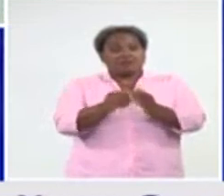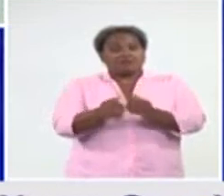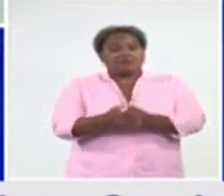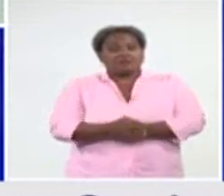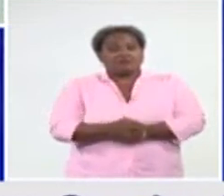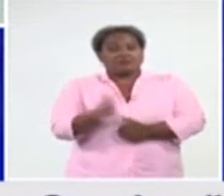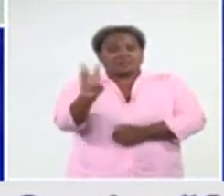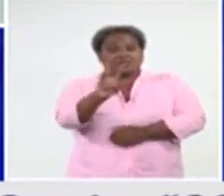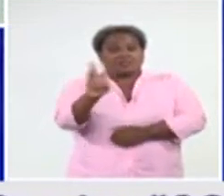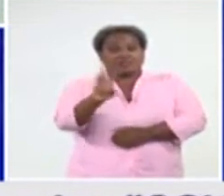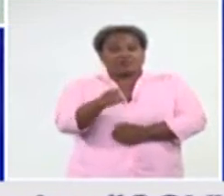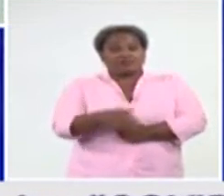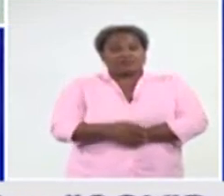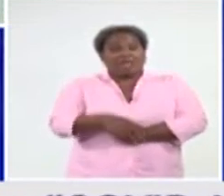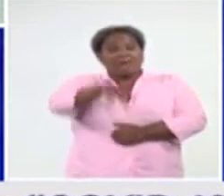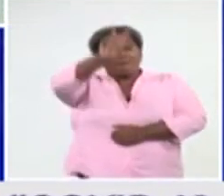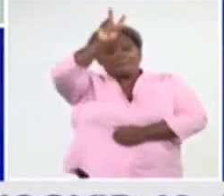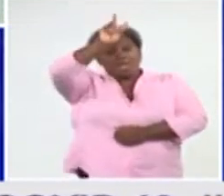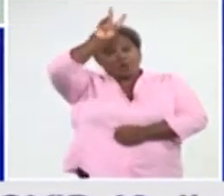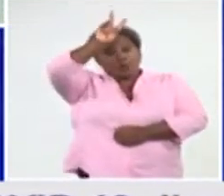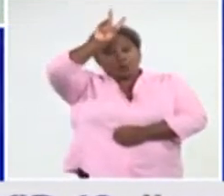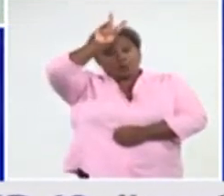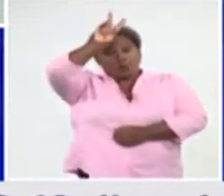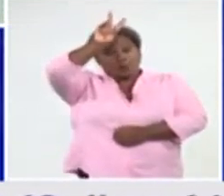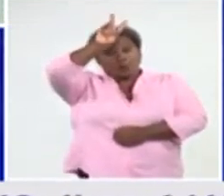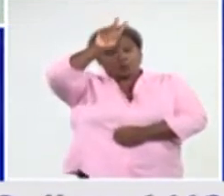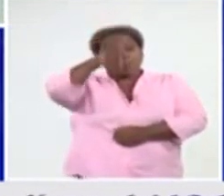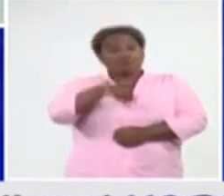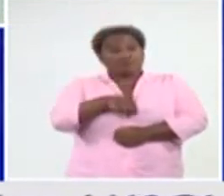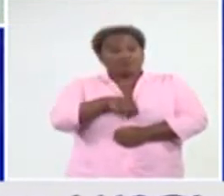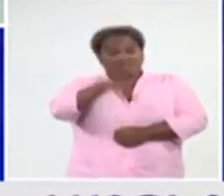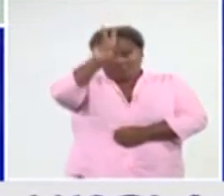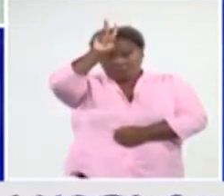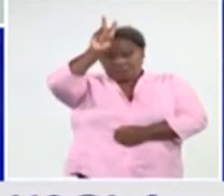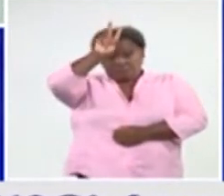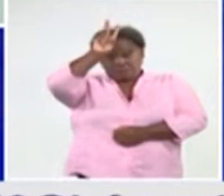243.733 y Perú, que fíjense que no es uno de los países